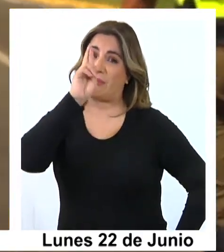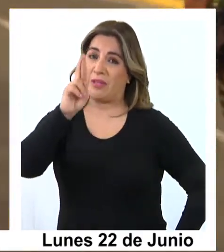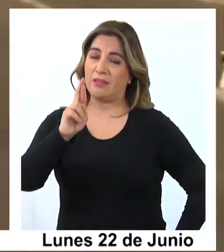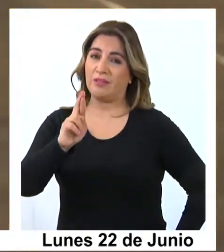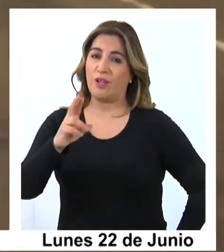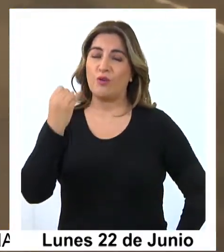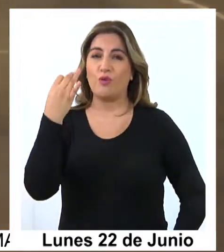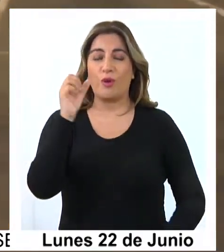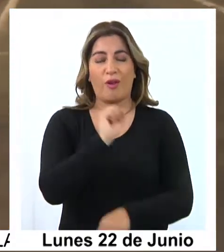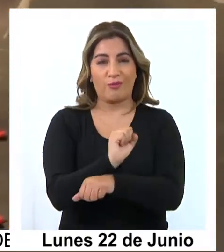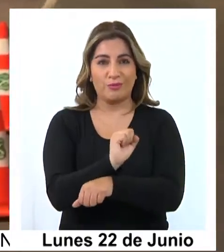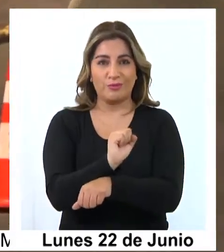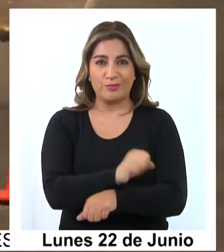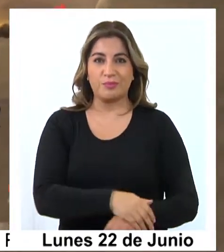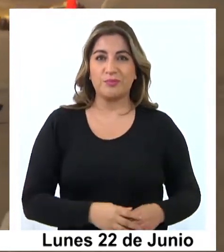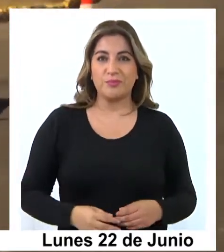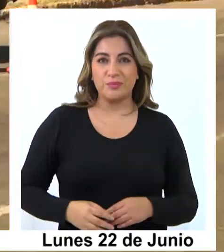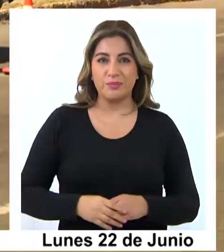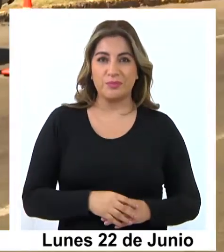restricción vehicular.